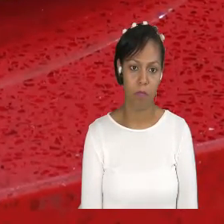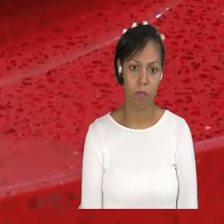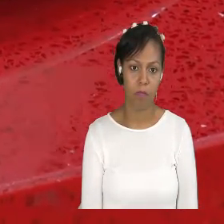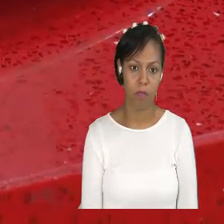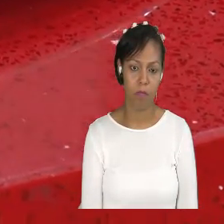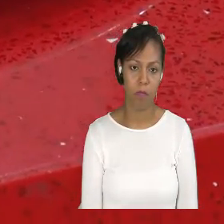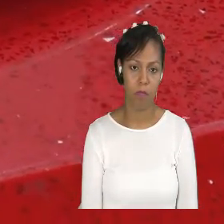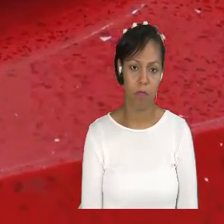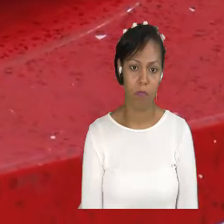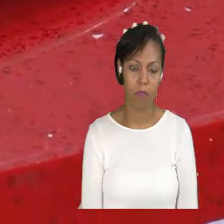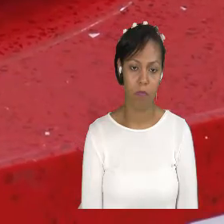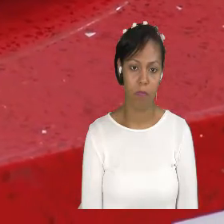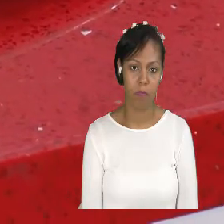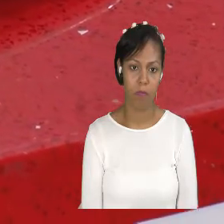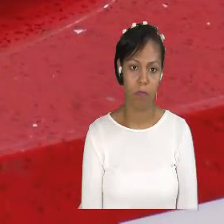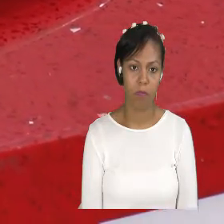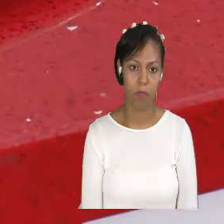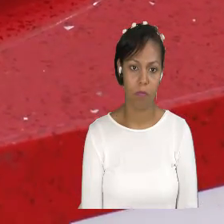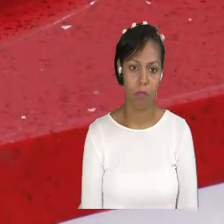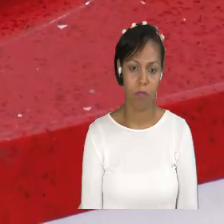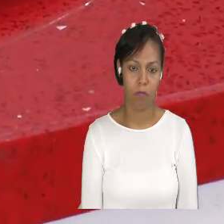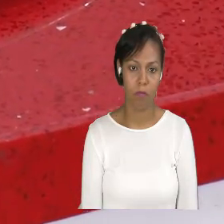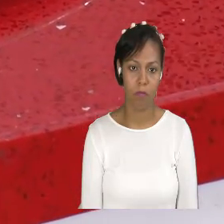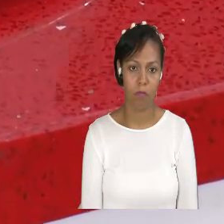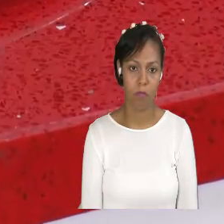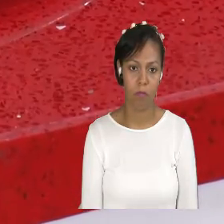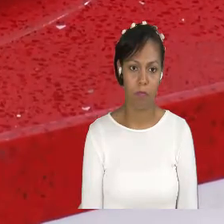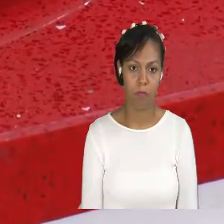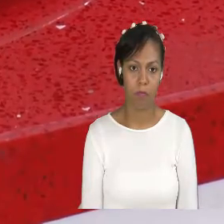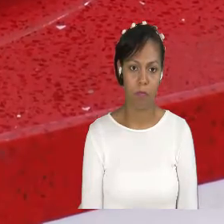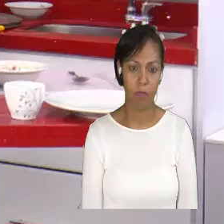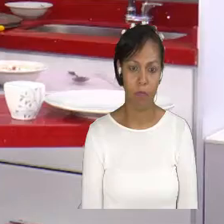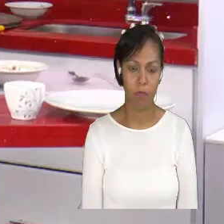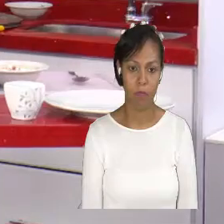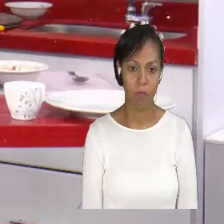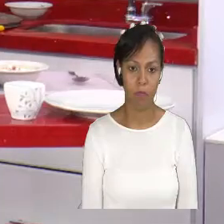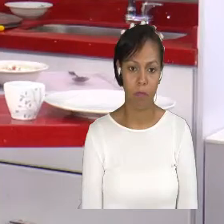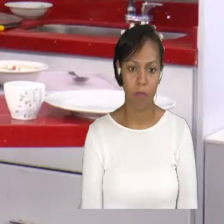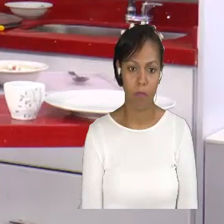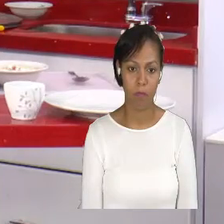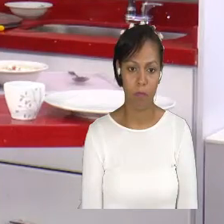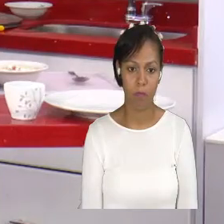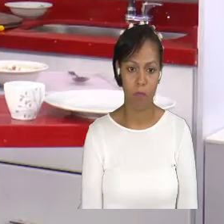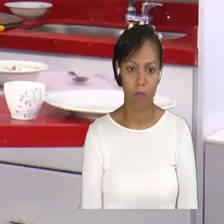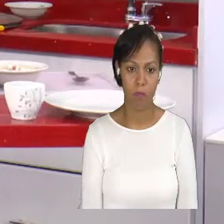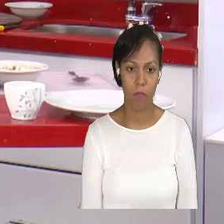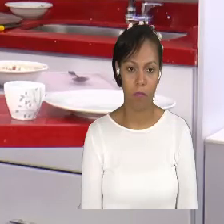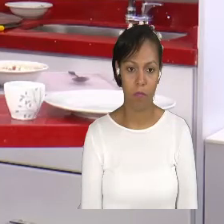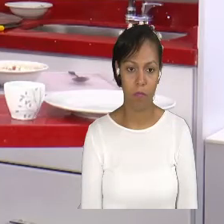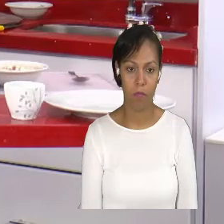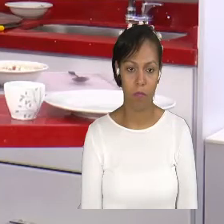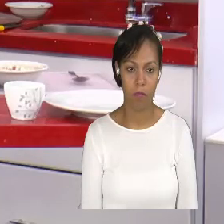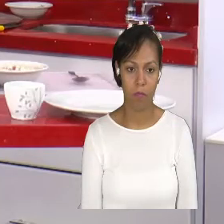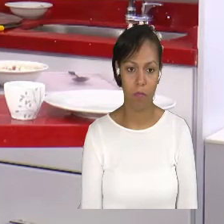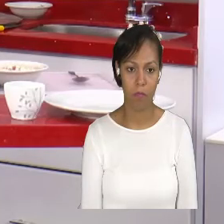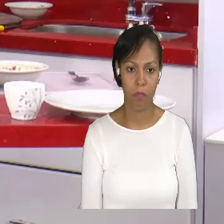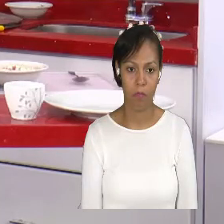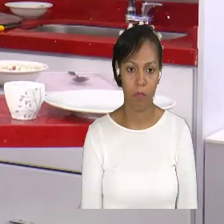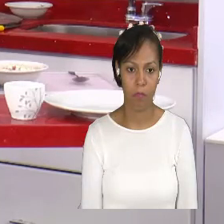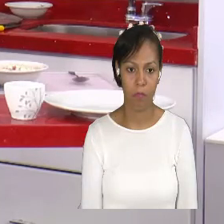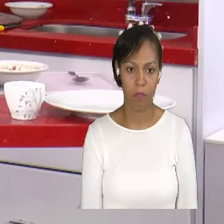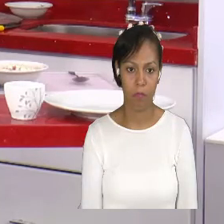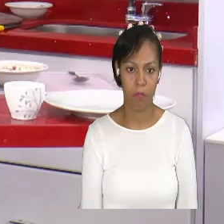que aro? Utilizamos para hacer Permítame. La figura? Lo ponemos por acá. A ver, ¿este es del mismo tamaño del...? Sí. No, sí, este es más pequeñito. Vamos a